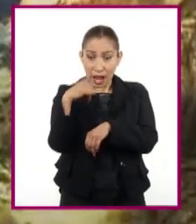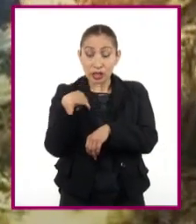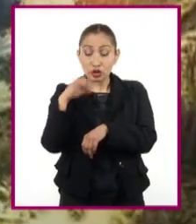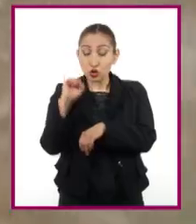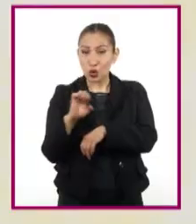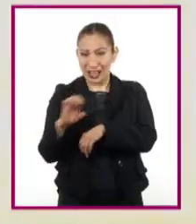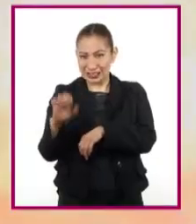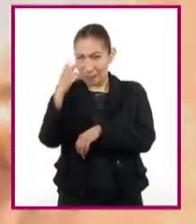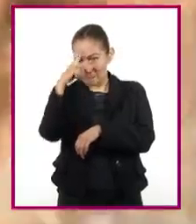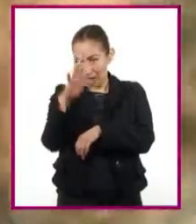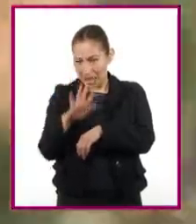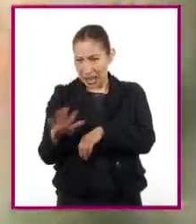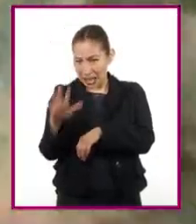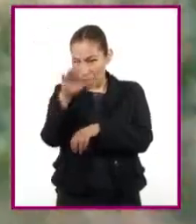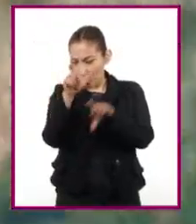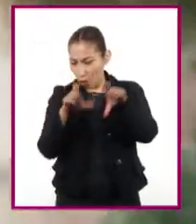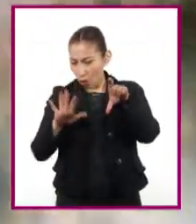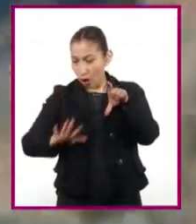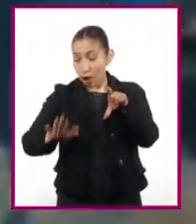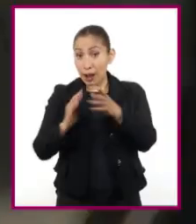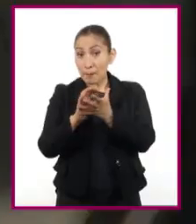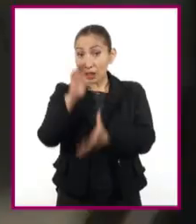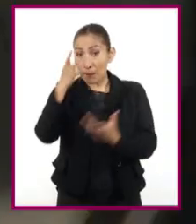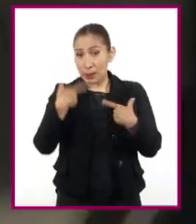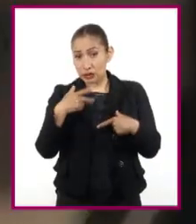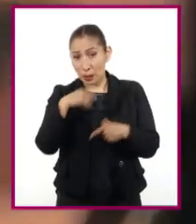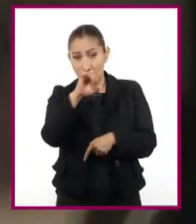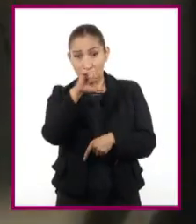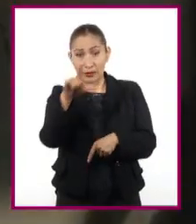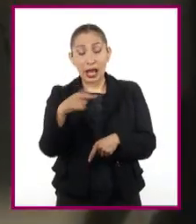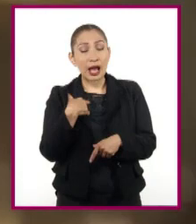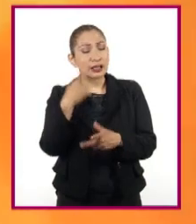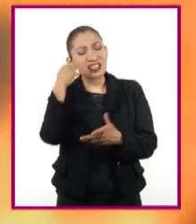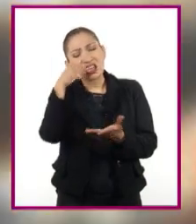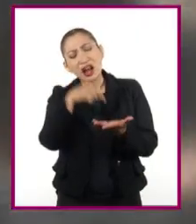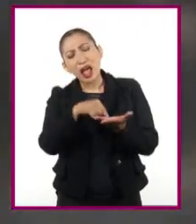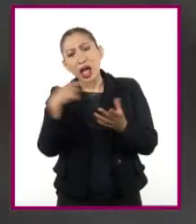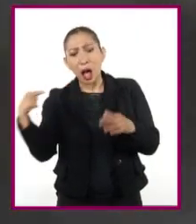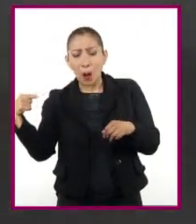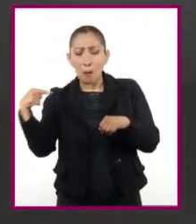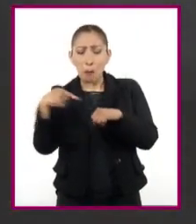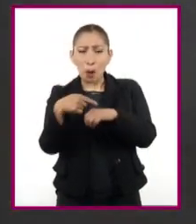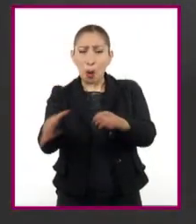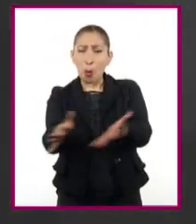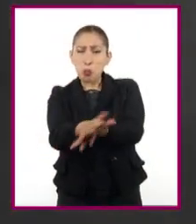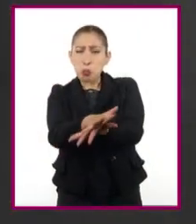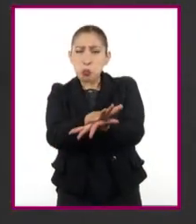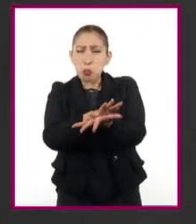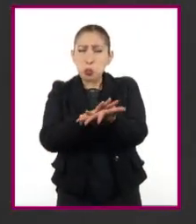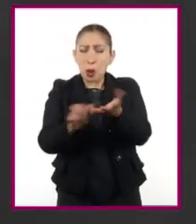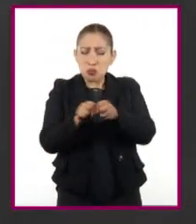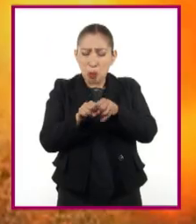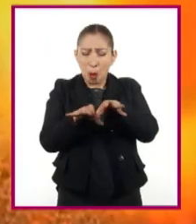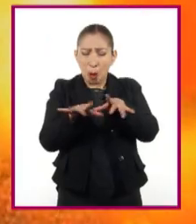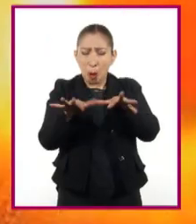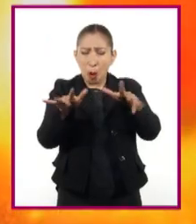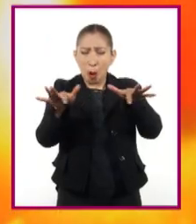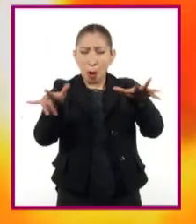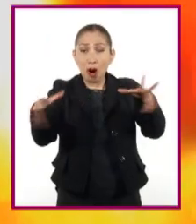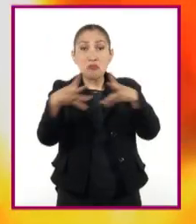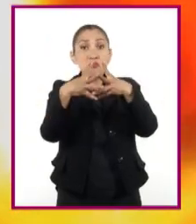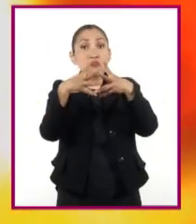el sureste mexicano. La mayoría de los científicos coinciden en que el impacto fue tan devastador que